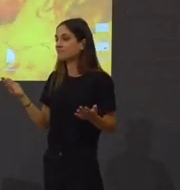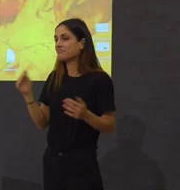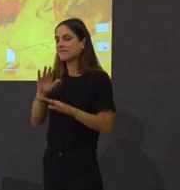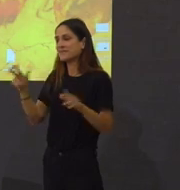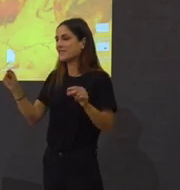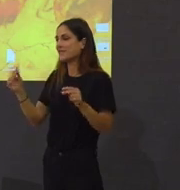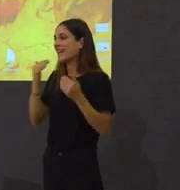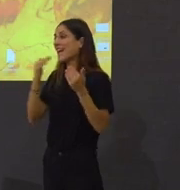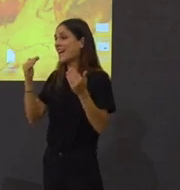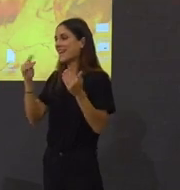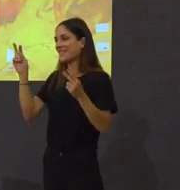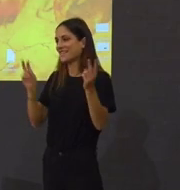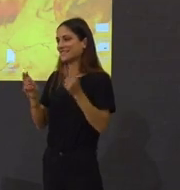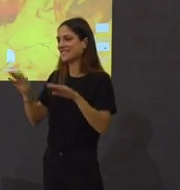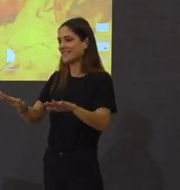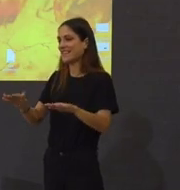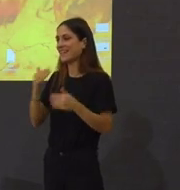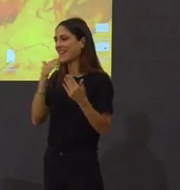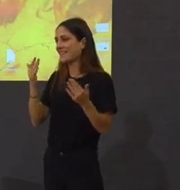Gracias.